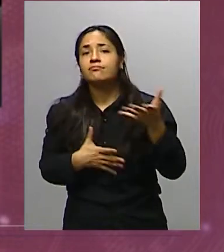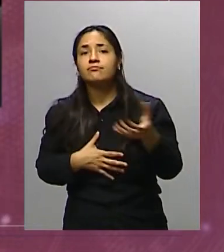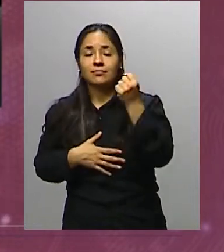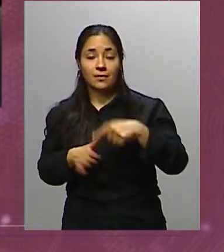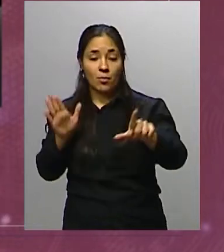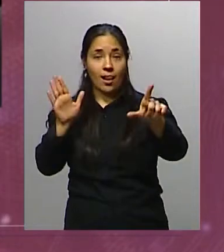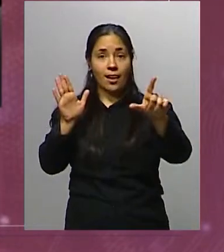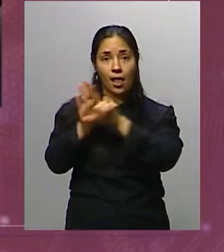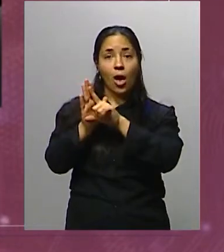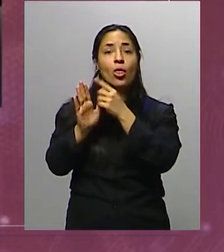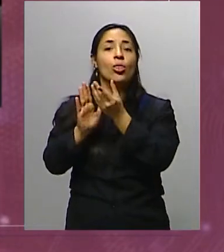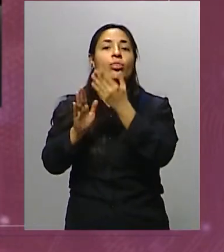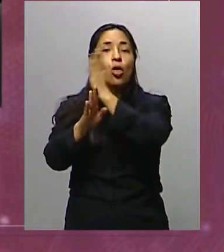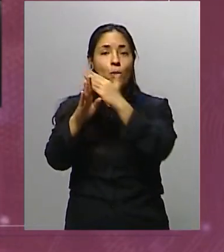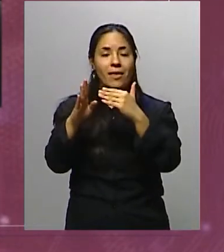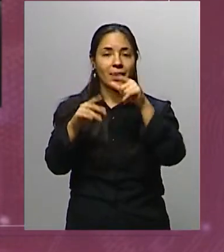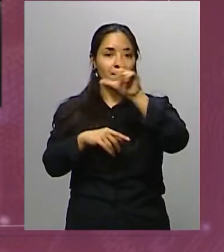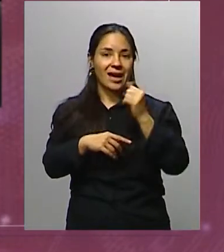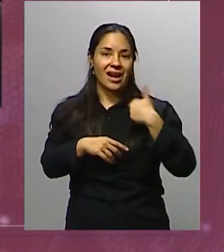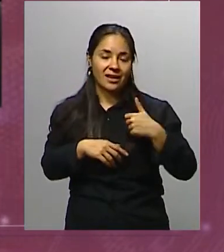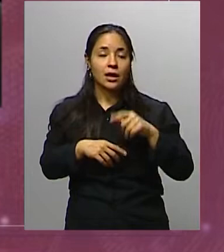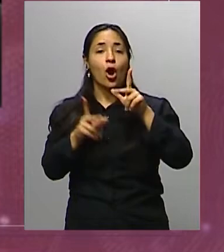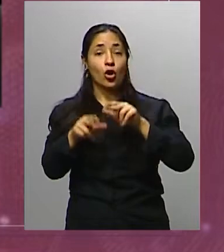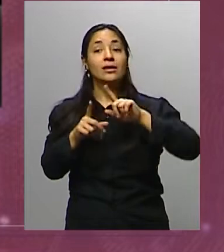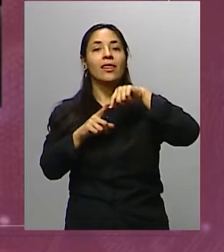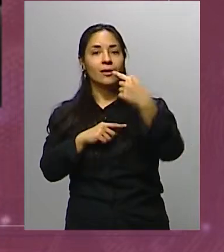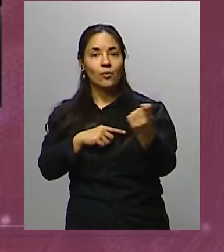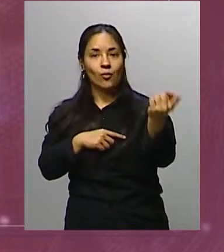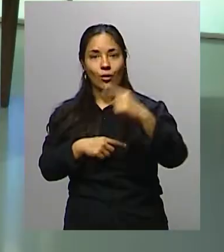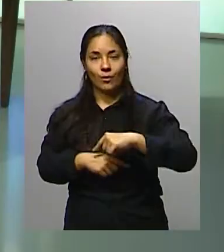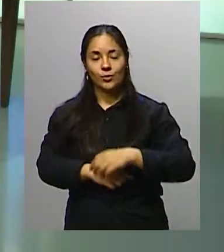de humedales en nuestro país. Pero eso después del corte. Ya regresamos.